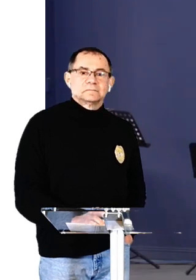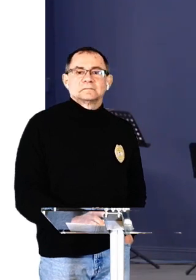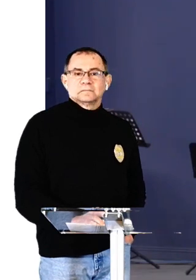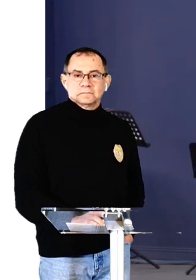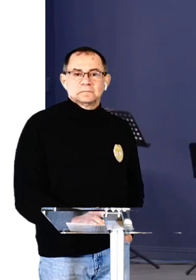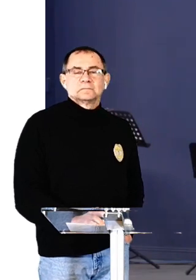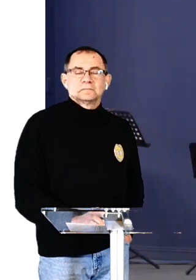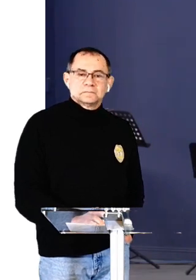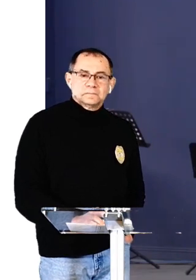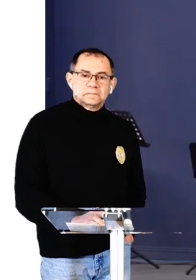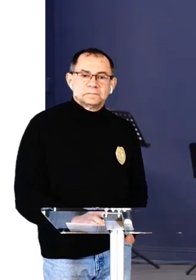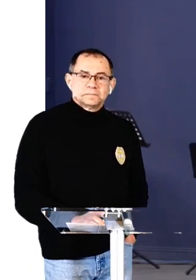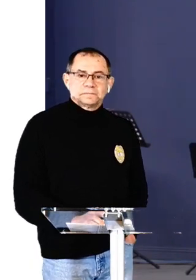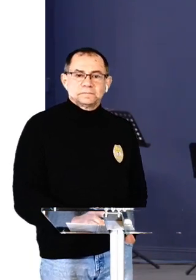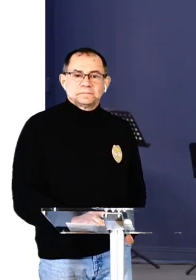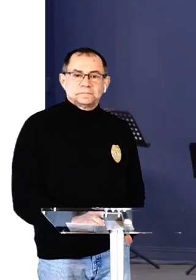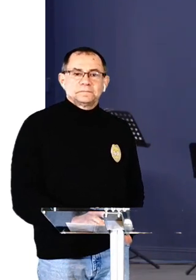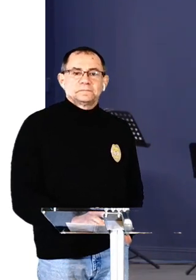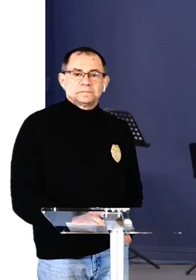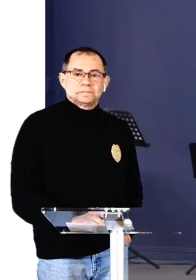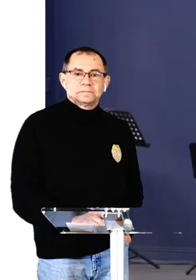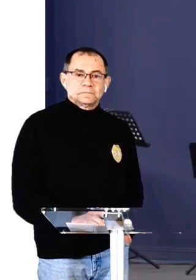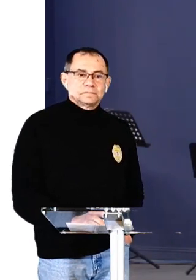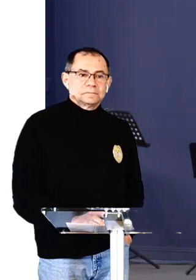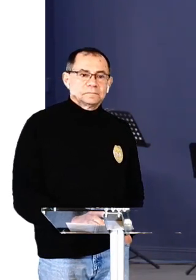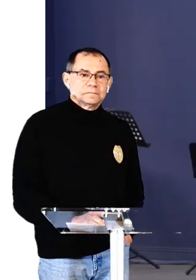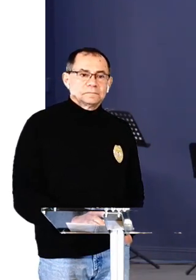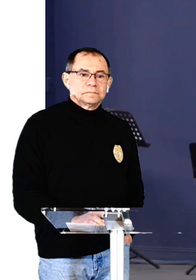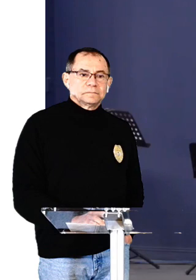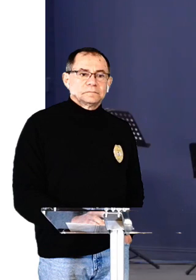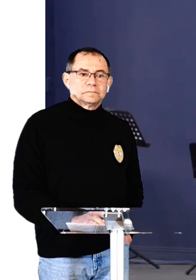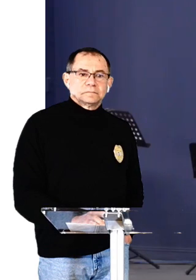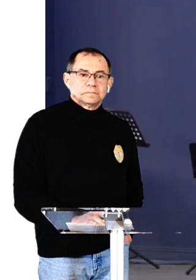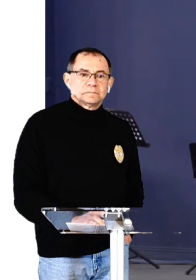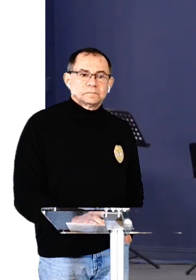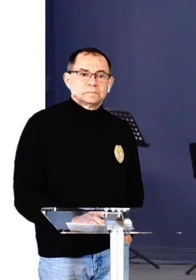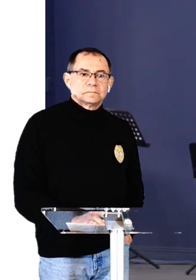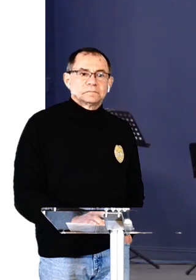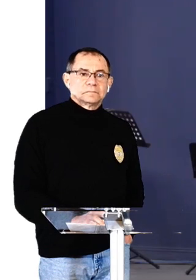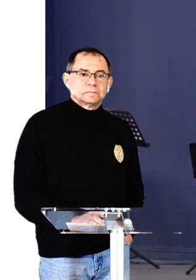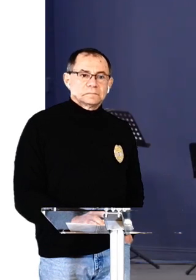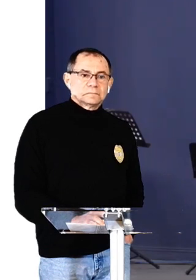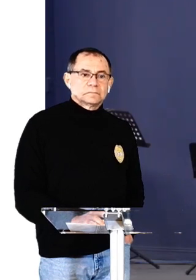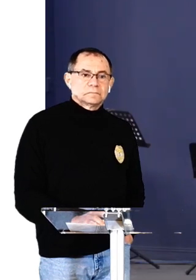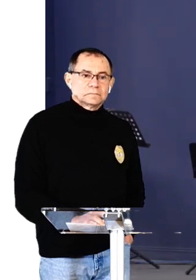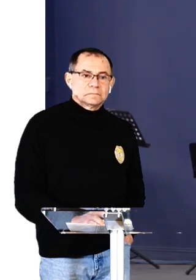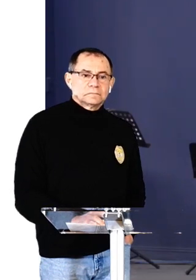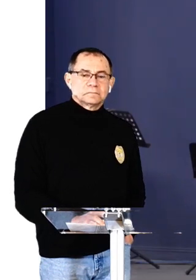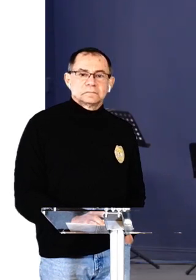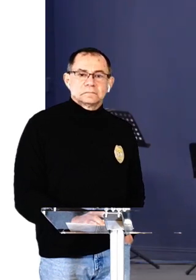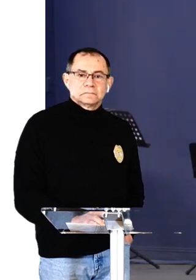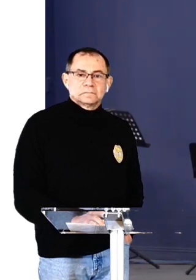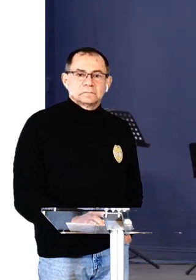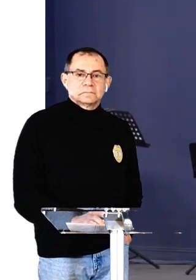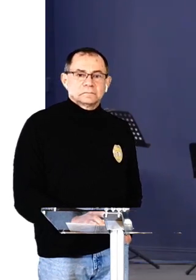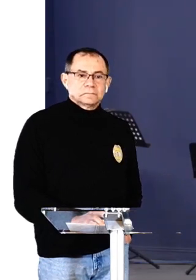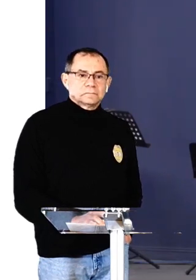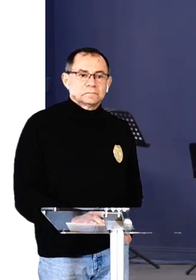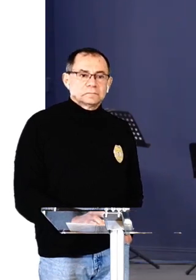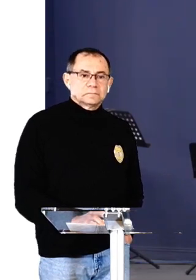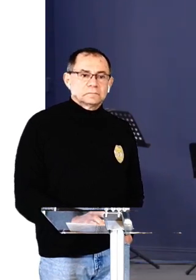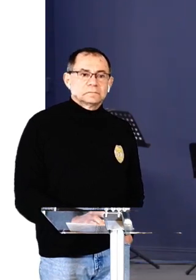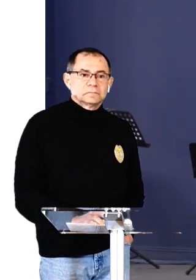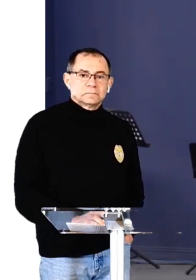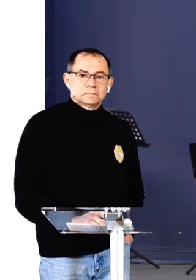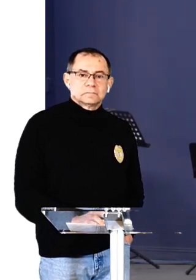están entrando al ministerio para que se empiecen a moldear y a formar desde que comienzan,